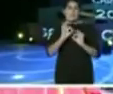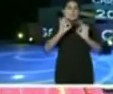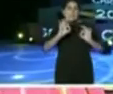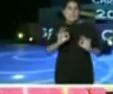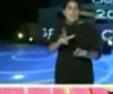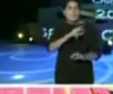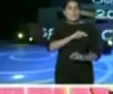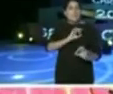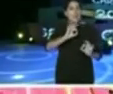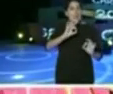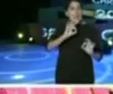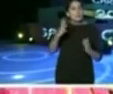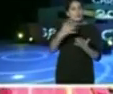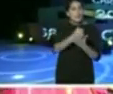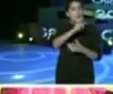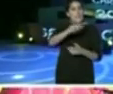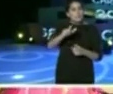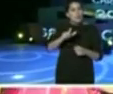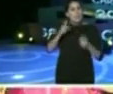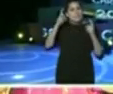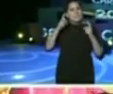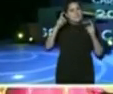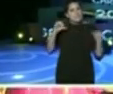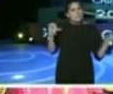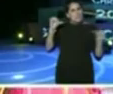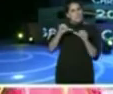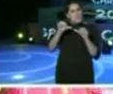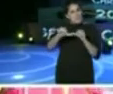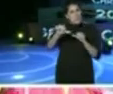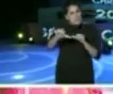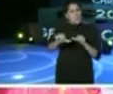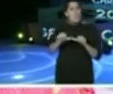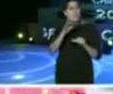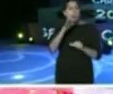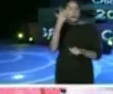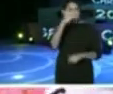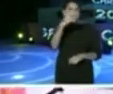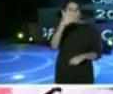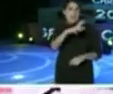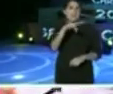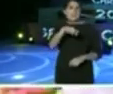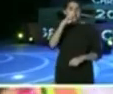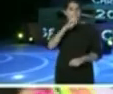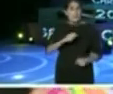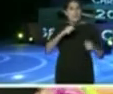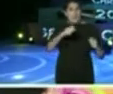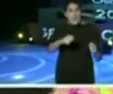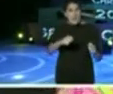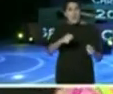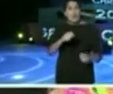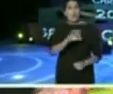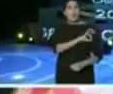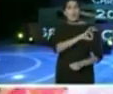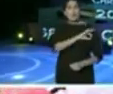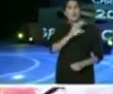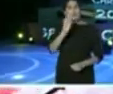gente que le ha dedicado muchísimos años y que ha hecho tanto por este carnaval. Y este año se lo queremos dar a don Ramón Guimerá